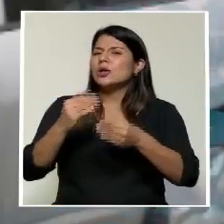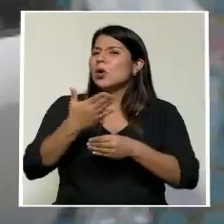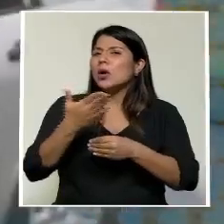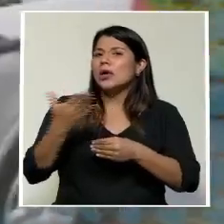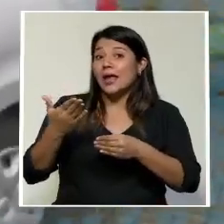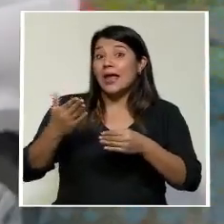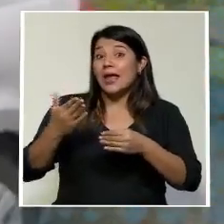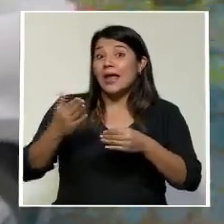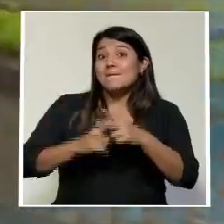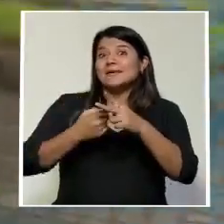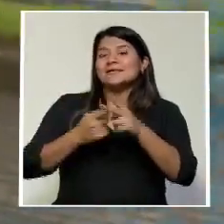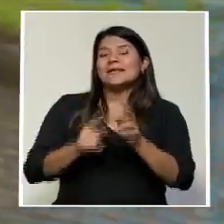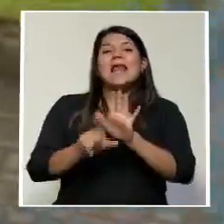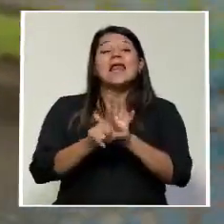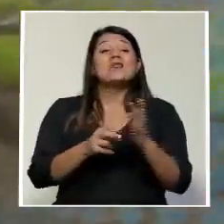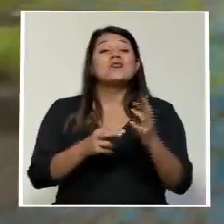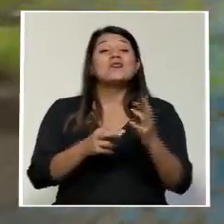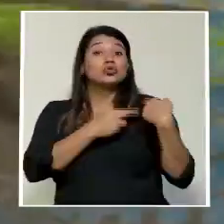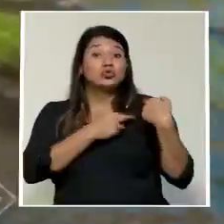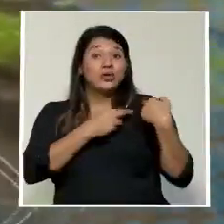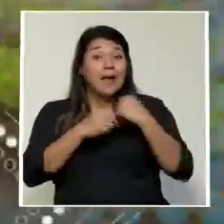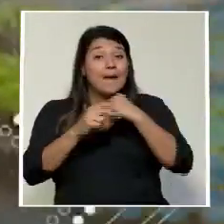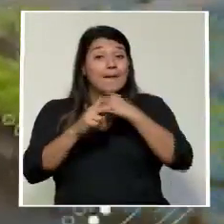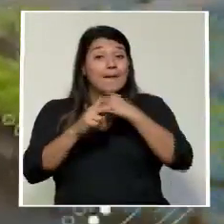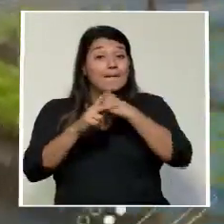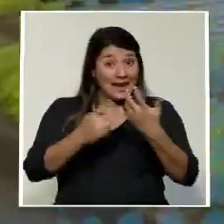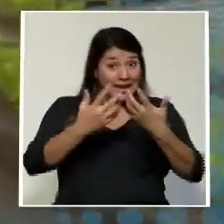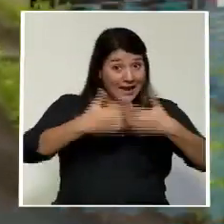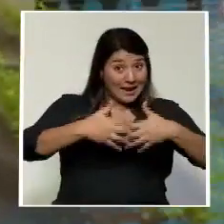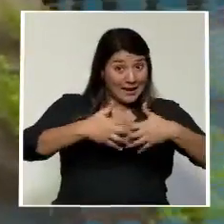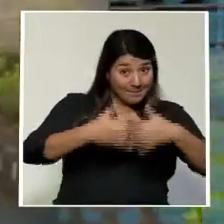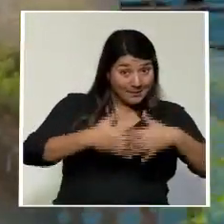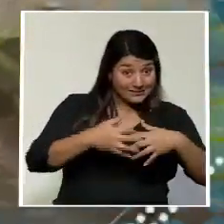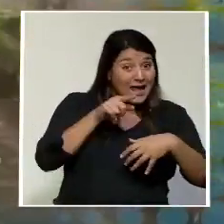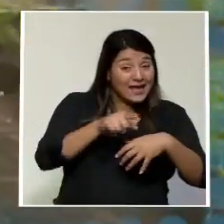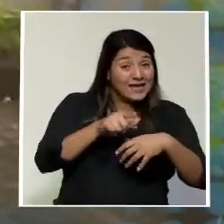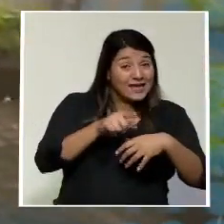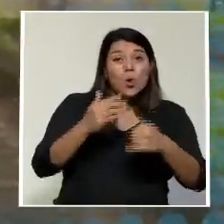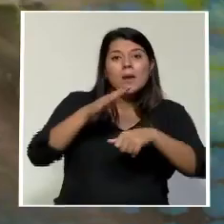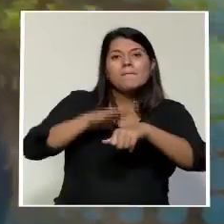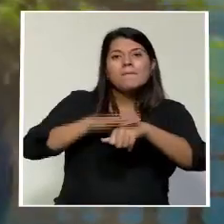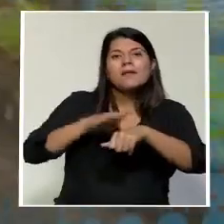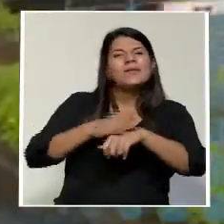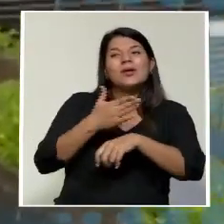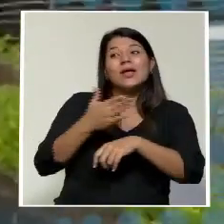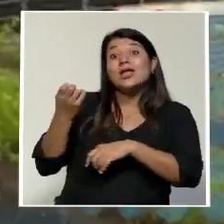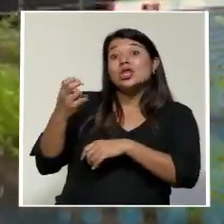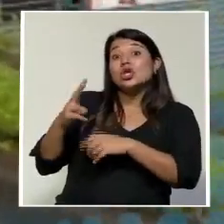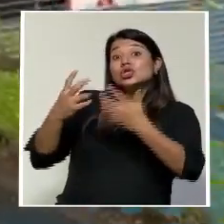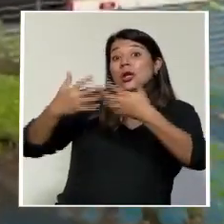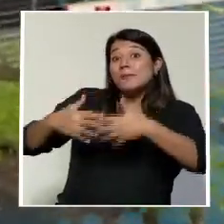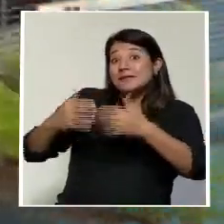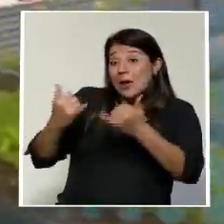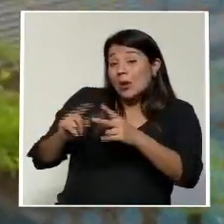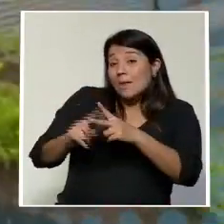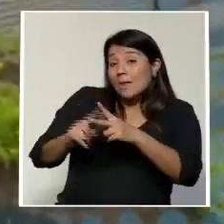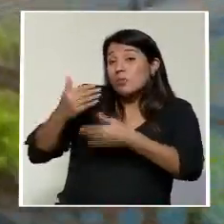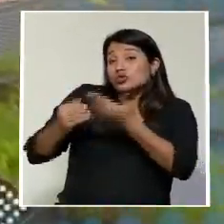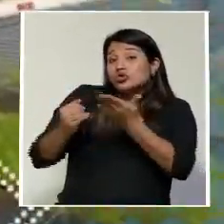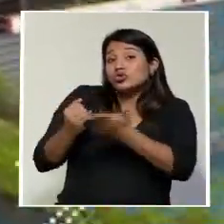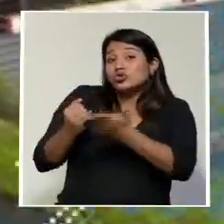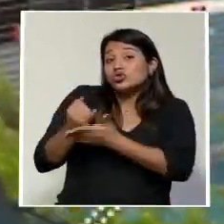vigencia de la Ley de Responsabilidad Penal de la Persona Jurídica dio paso a que 12 empresas estén siendo investigadas en el